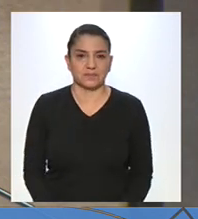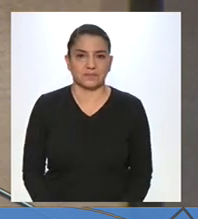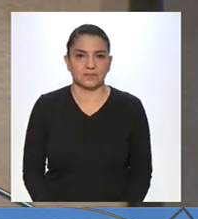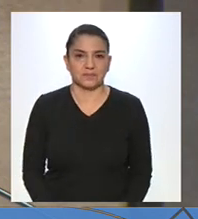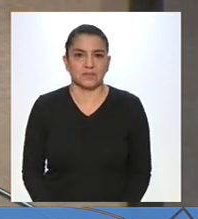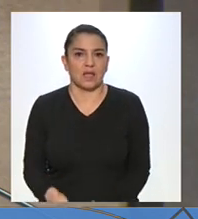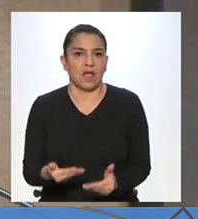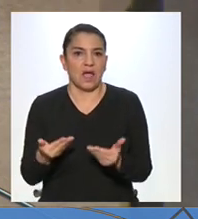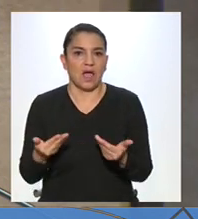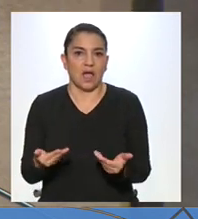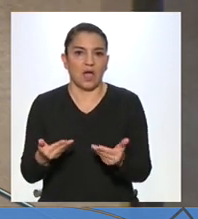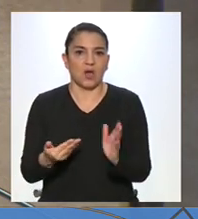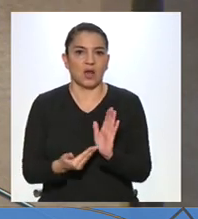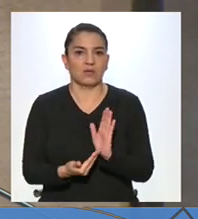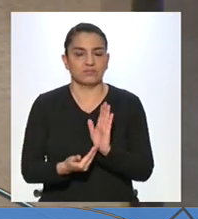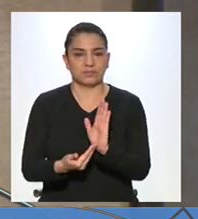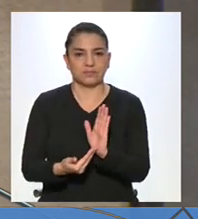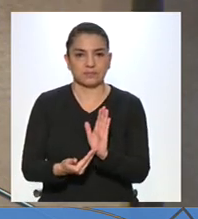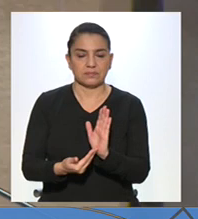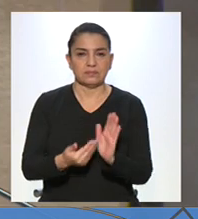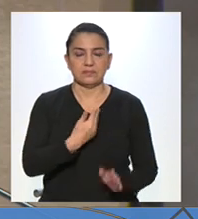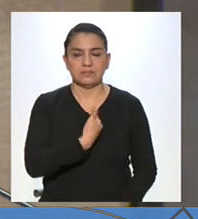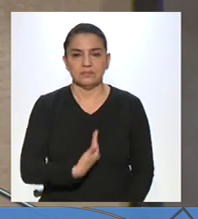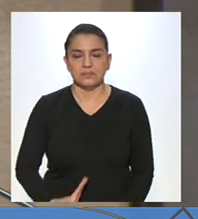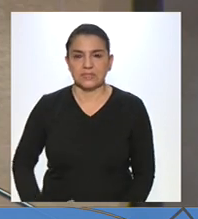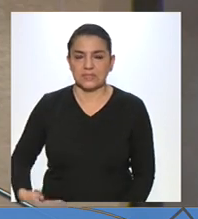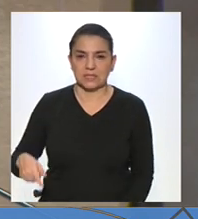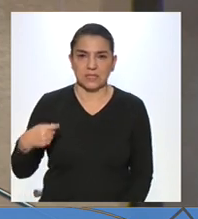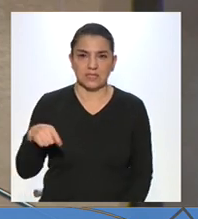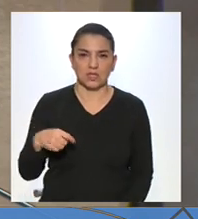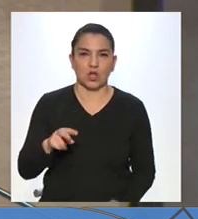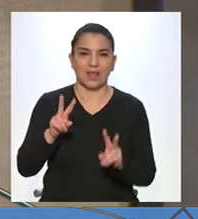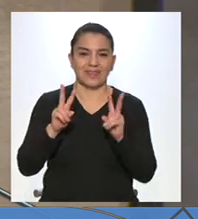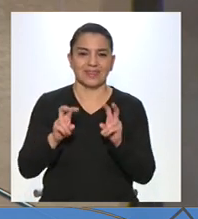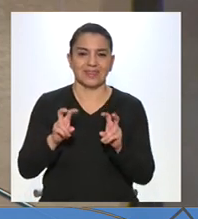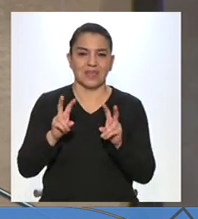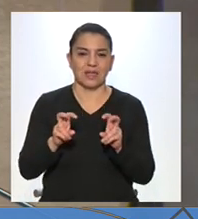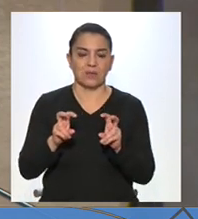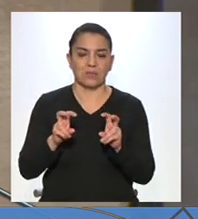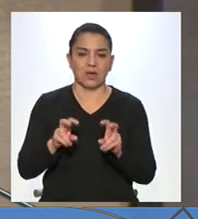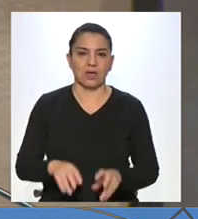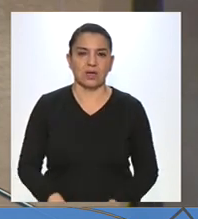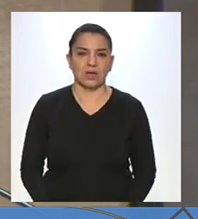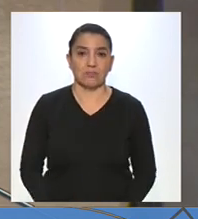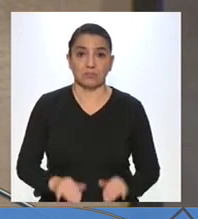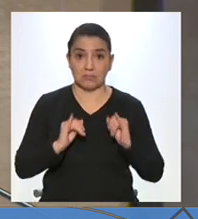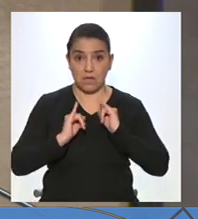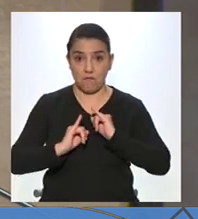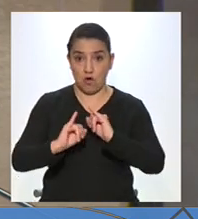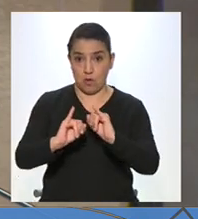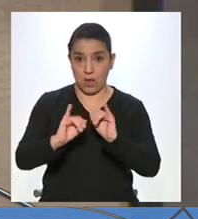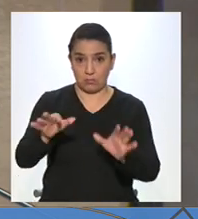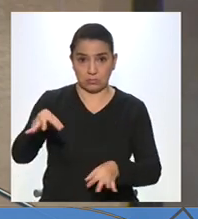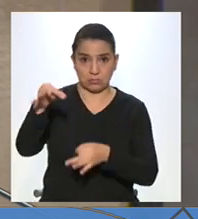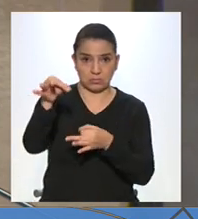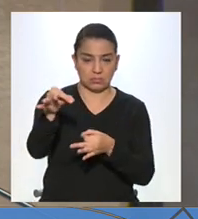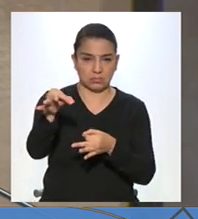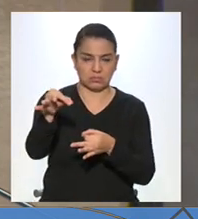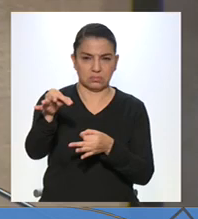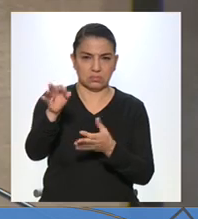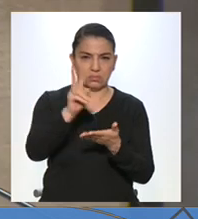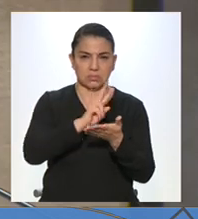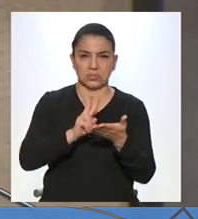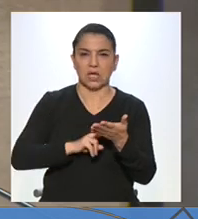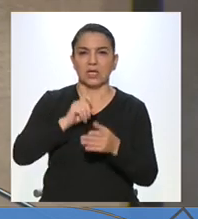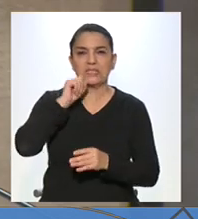Paso ahora, Presidenta, a referirme a un tema que está desarrollado en el informe, que se refiere a